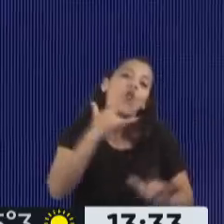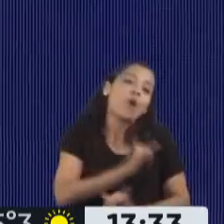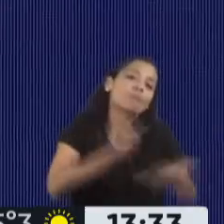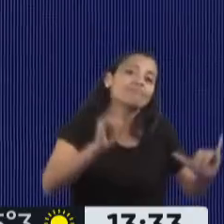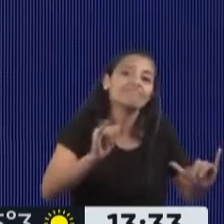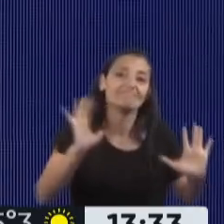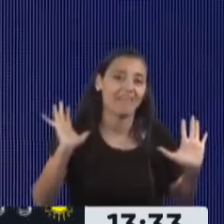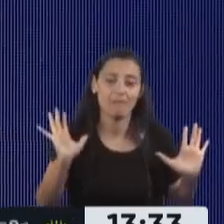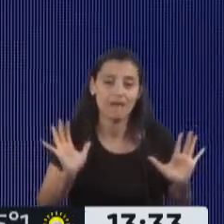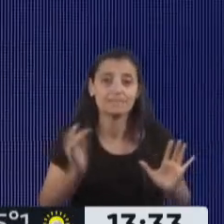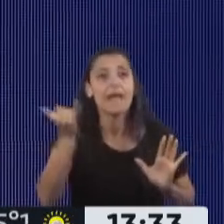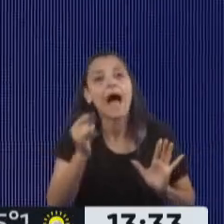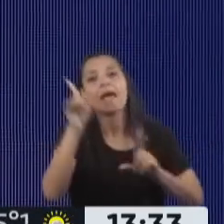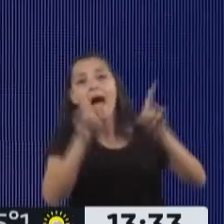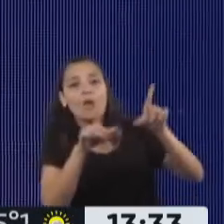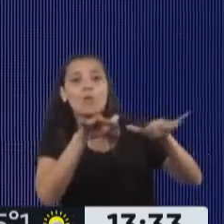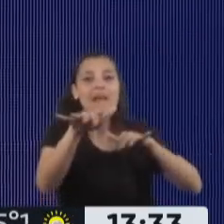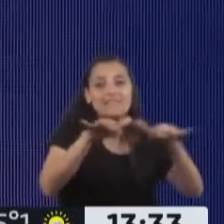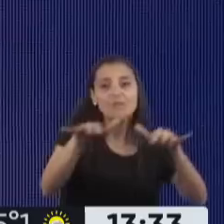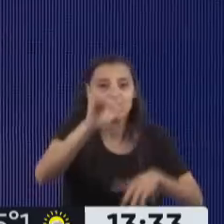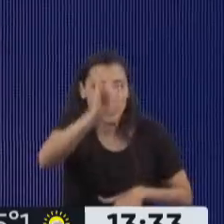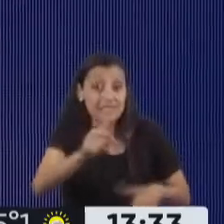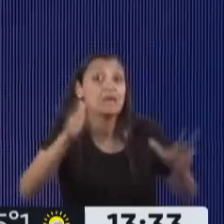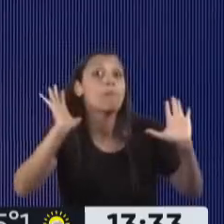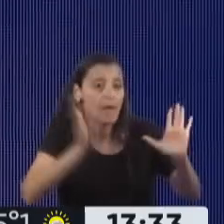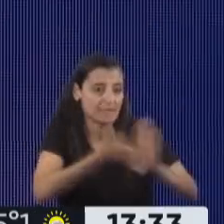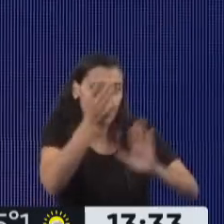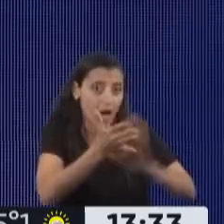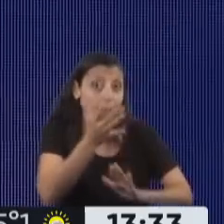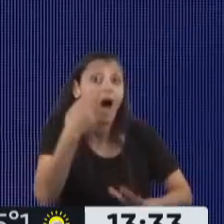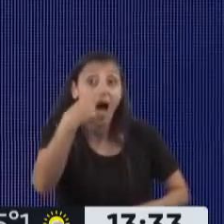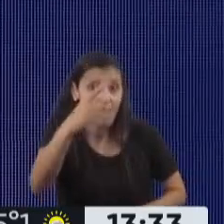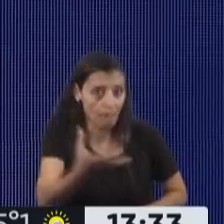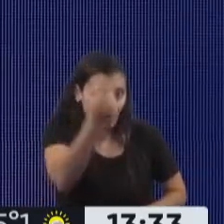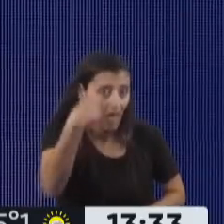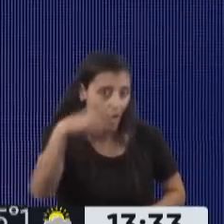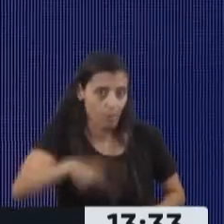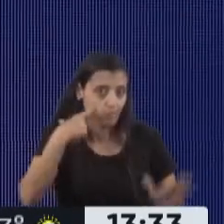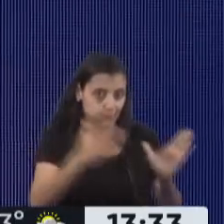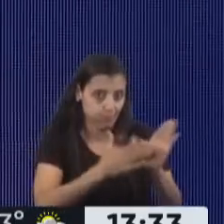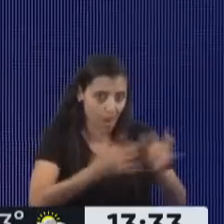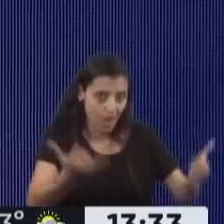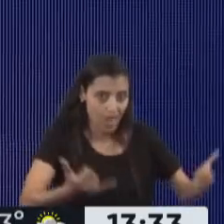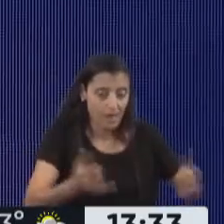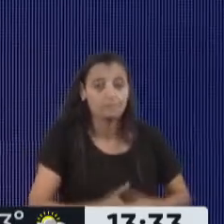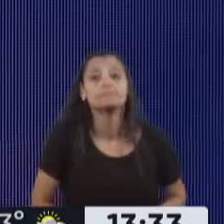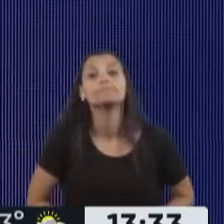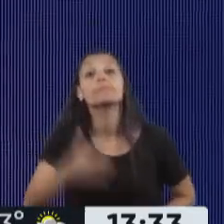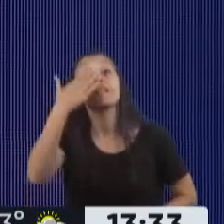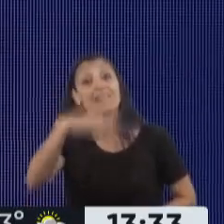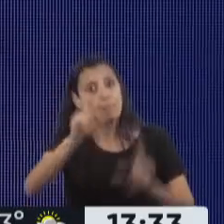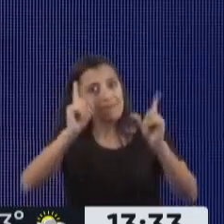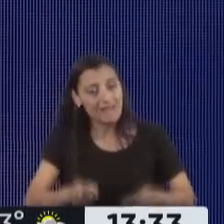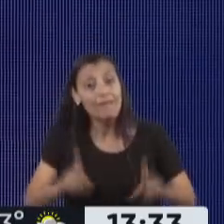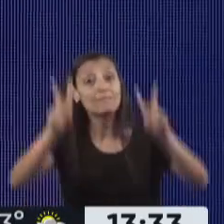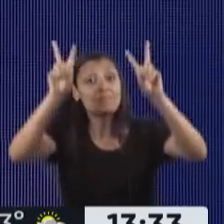casos, digamos, de cosas que sí pueden pasar y que de hecho están pasando. Y después están